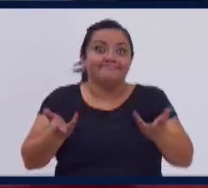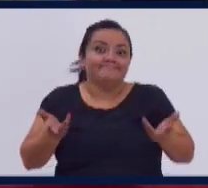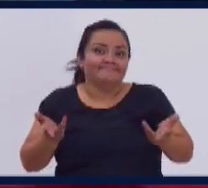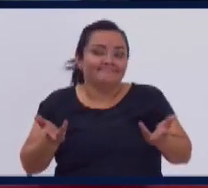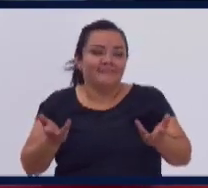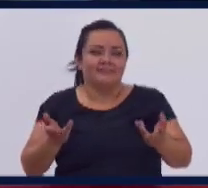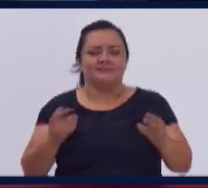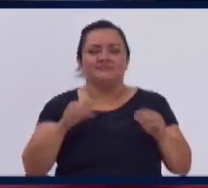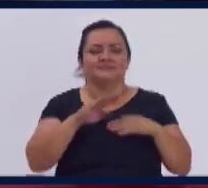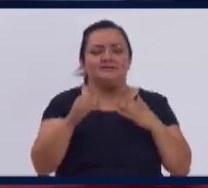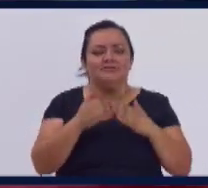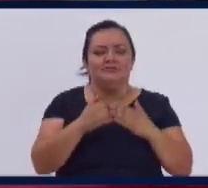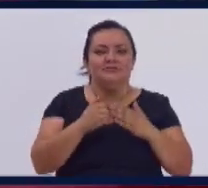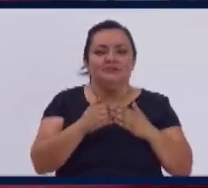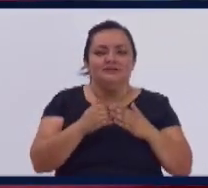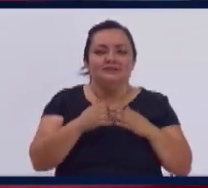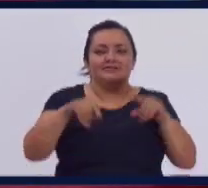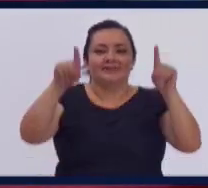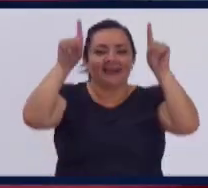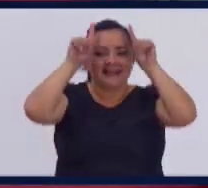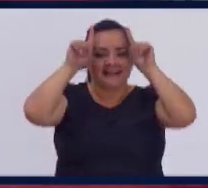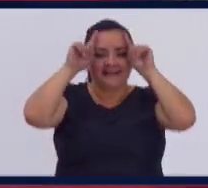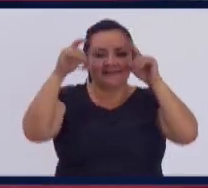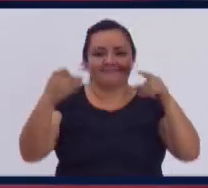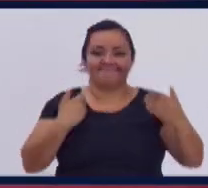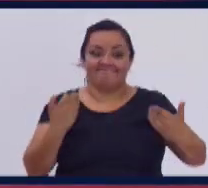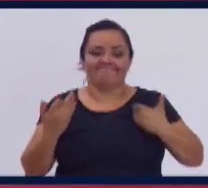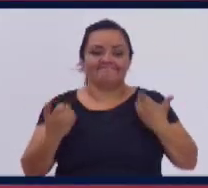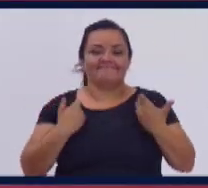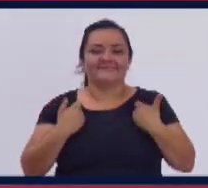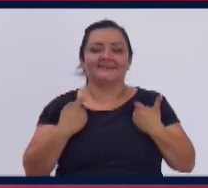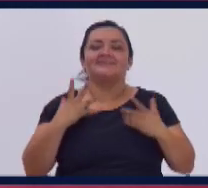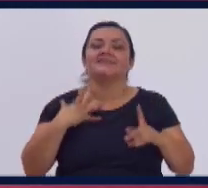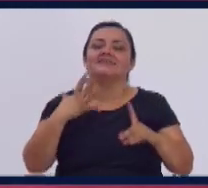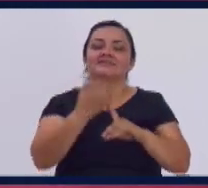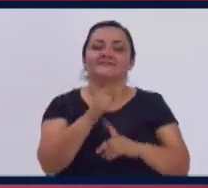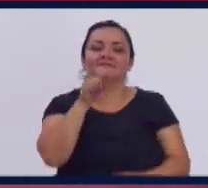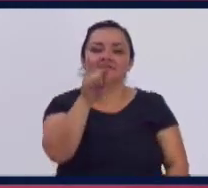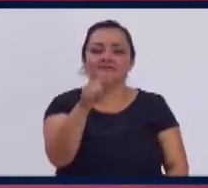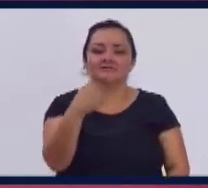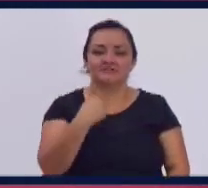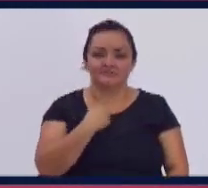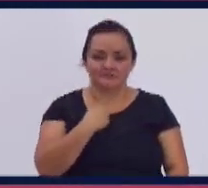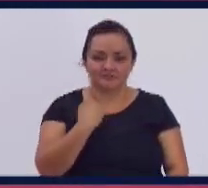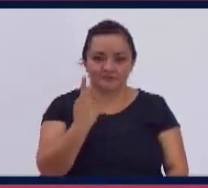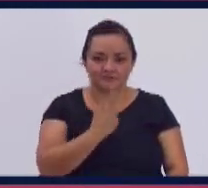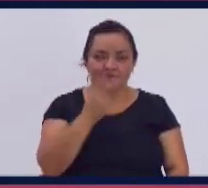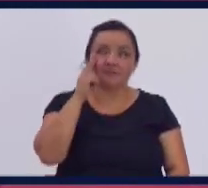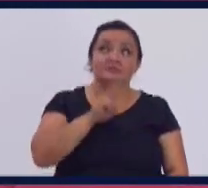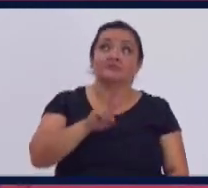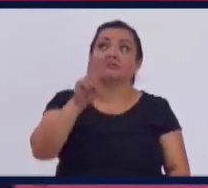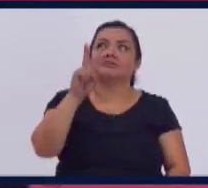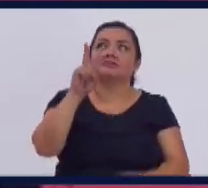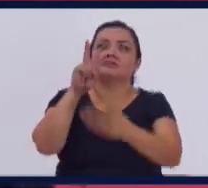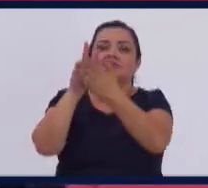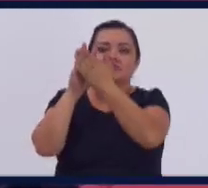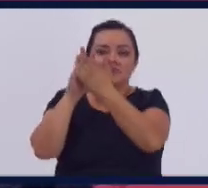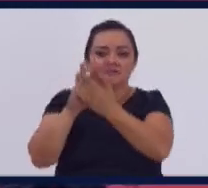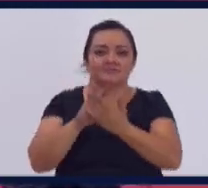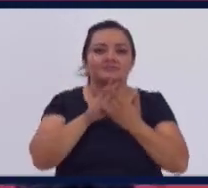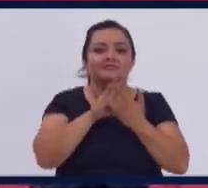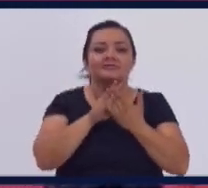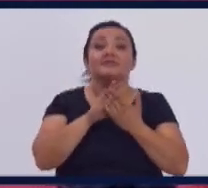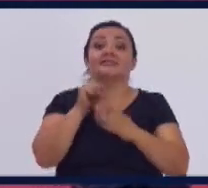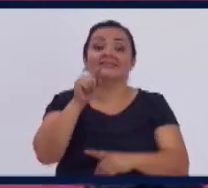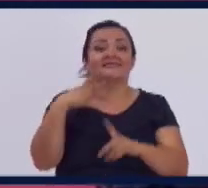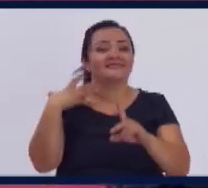Entonces hay un complot de parte del enemigo, que todo lo que él pretende es que tú y yo quitemos nuestra vista del